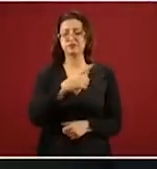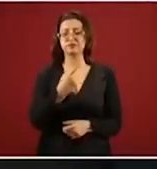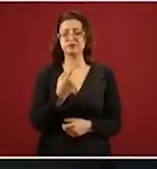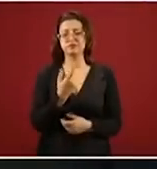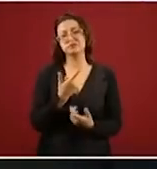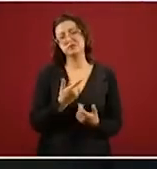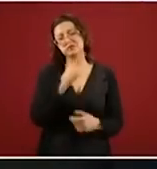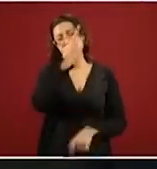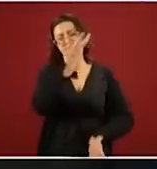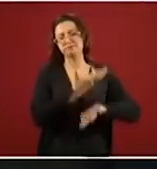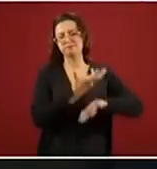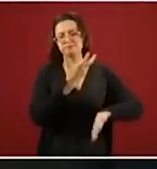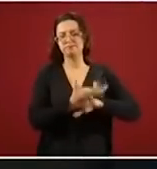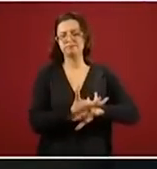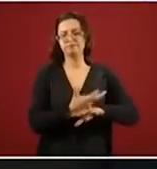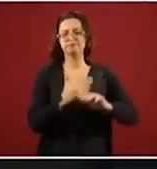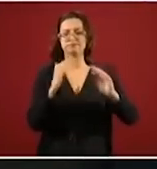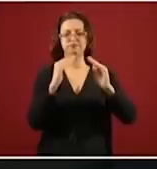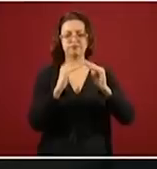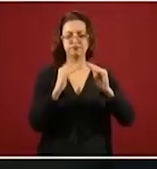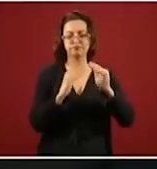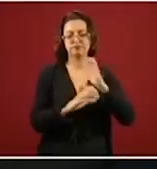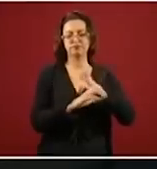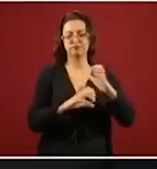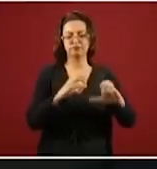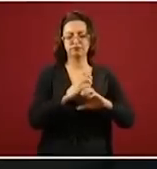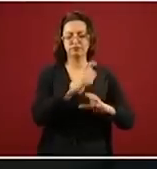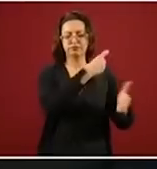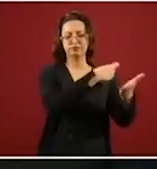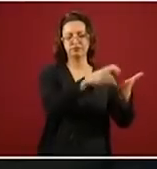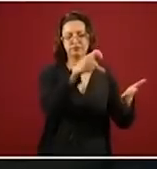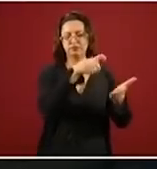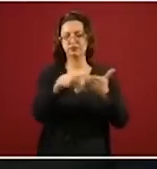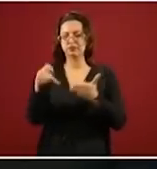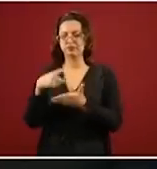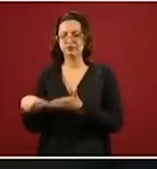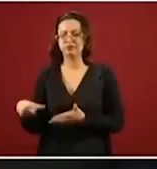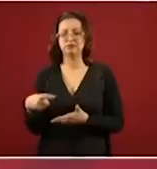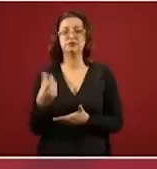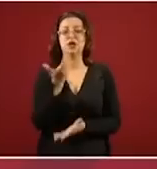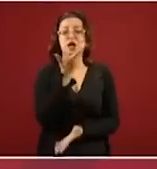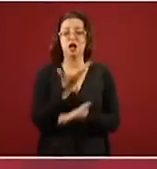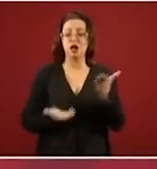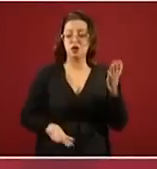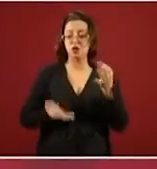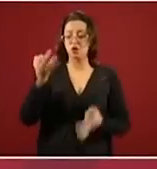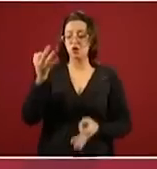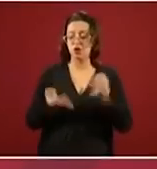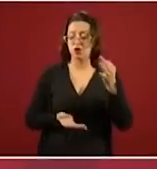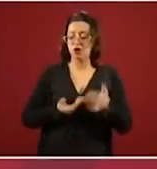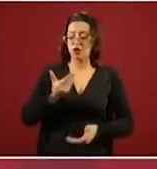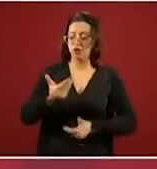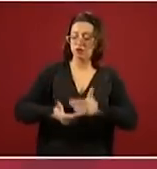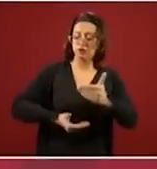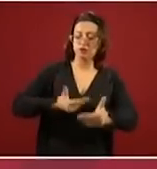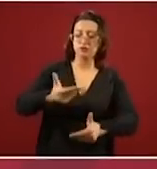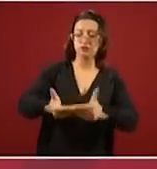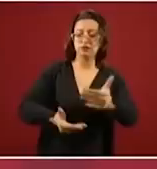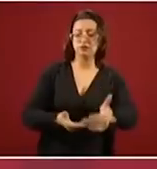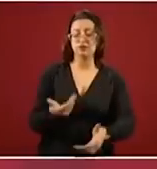eeuu ahora que tienen estos procesos se está buscando que esas propiedades